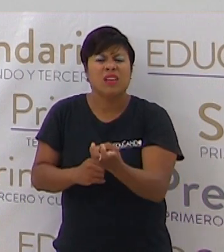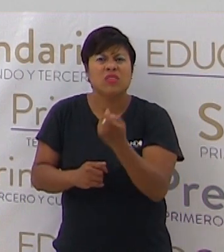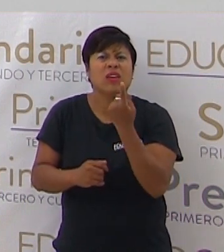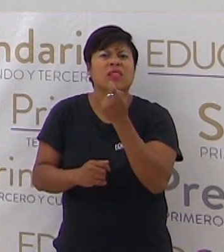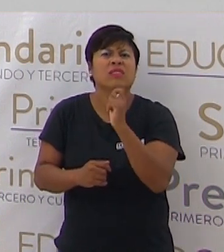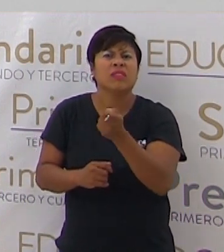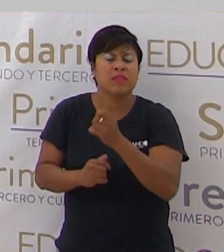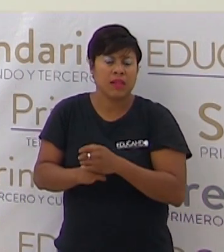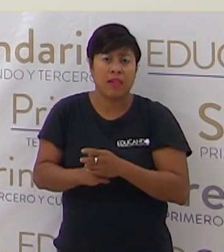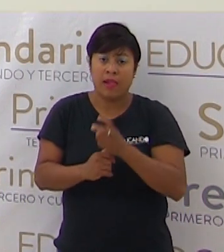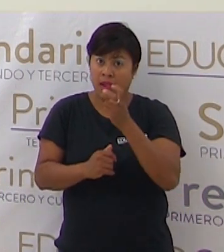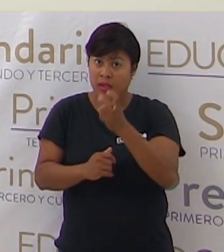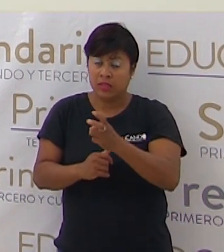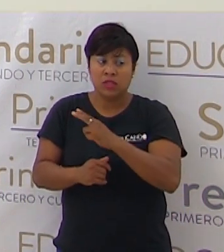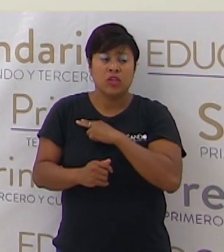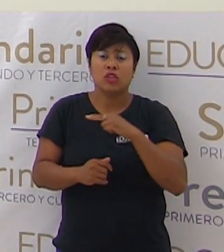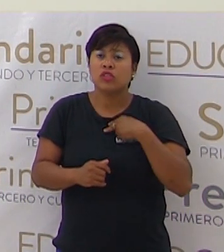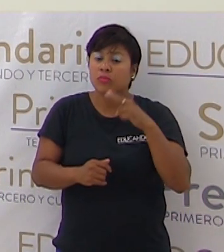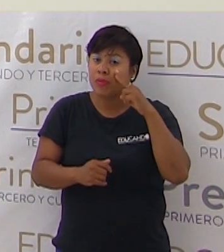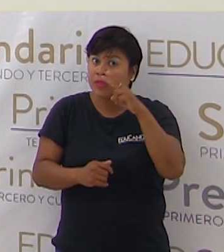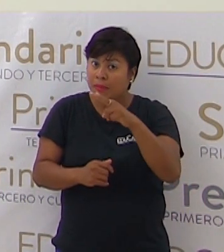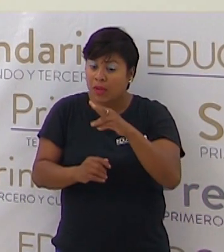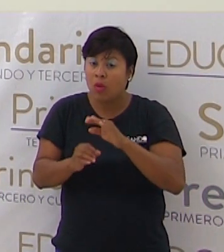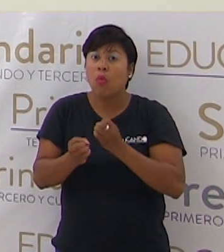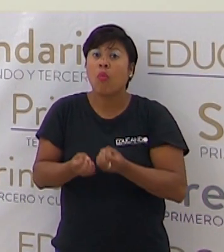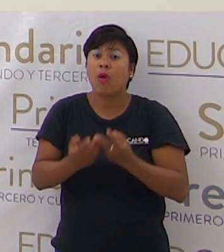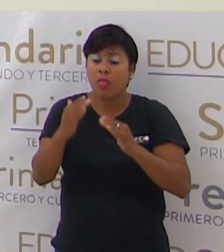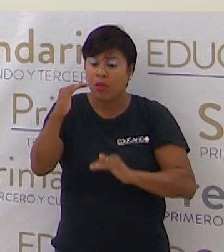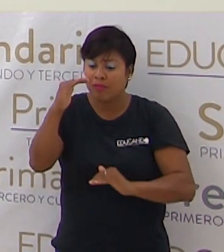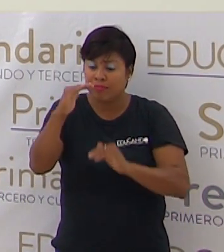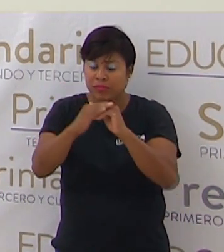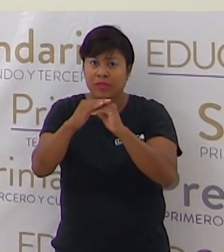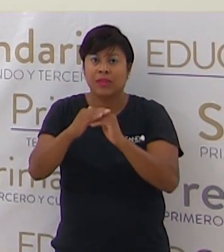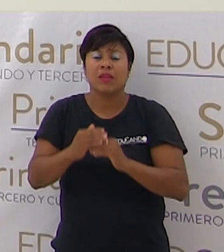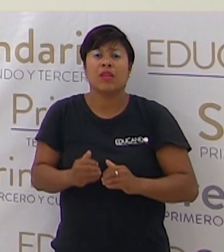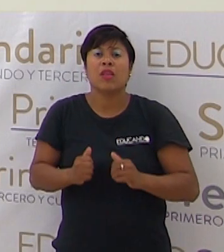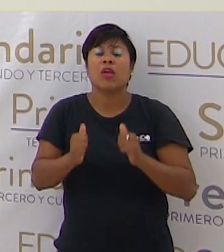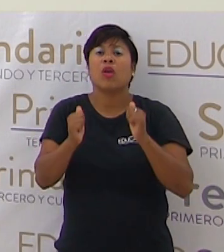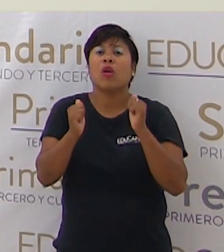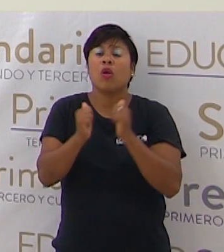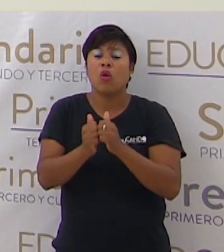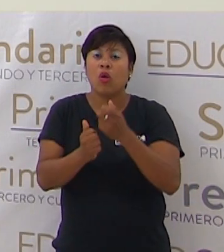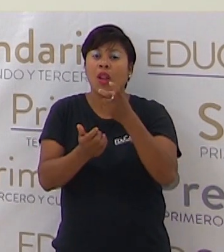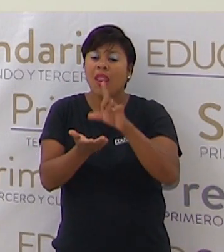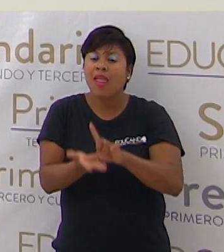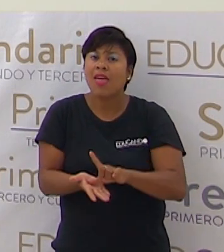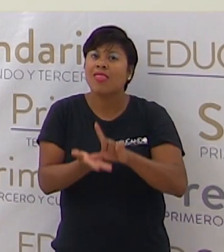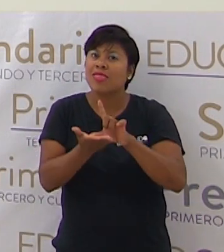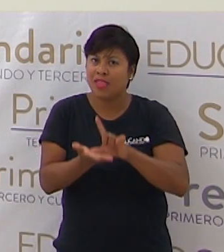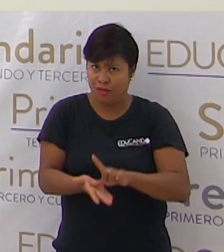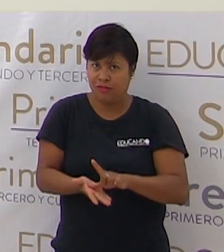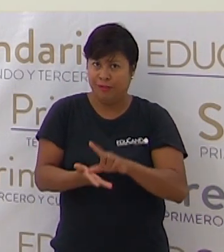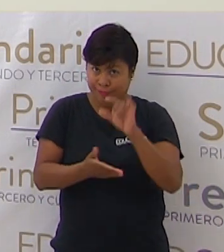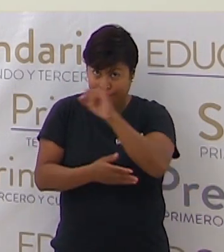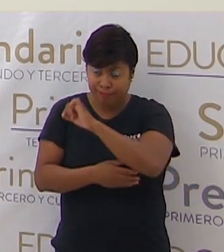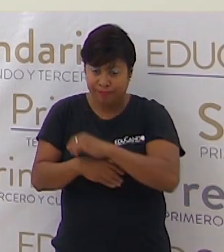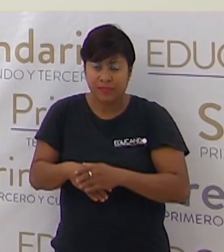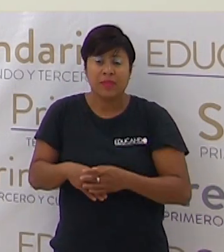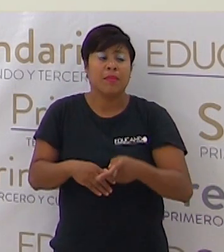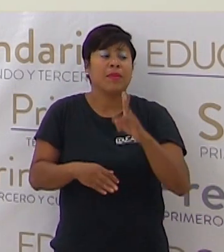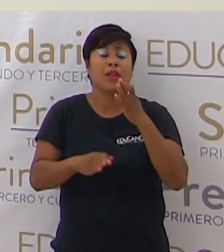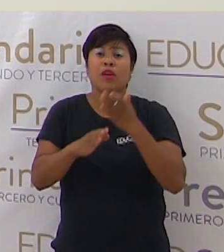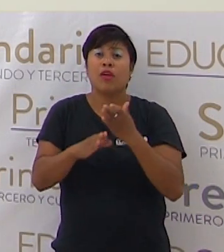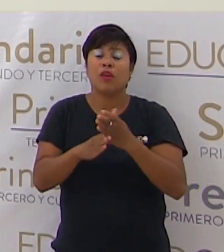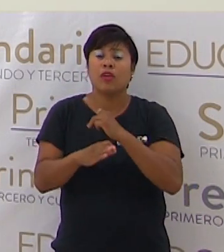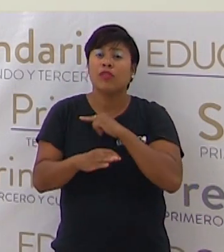eso? Por lo regular vamos a medir la capacidad con litros, ¿sí? Pero hoy